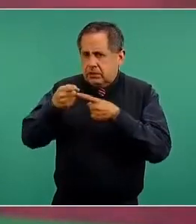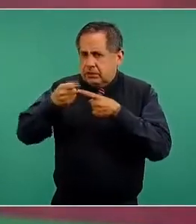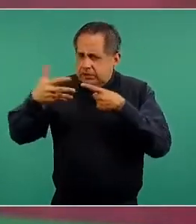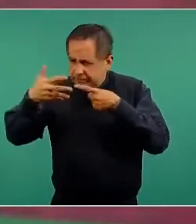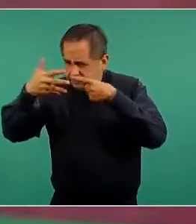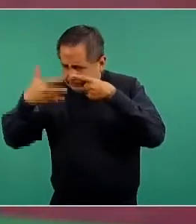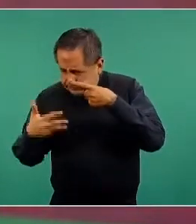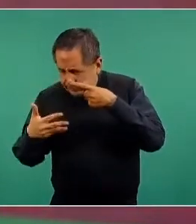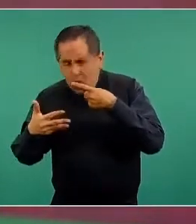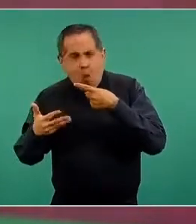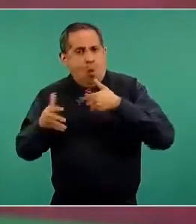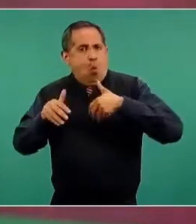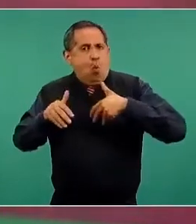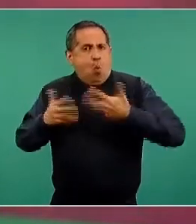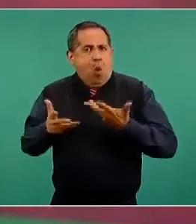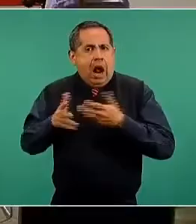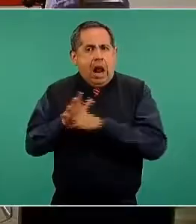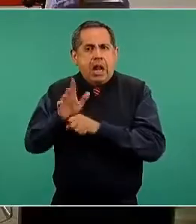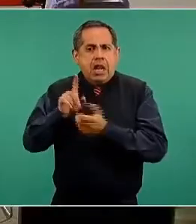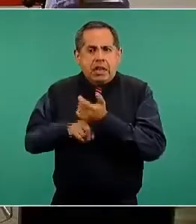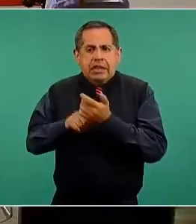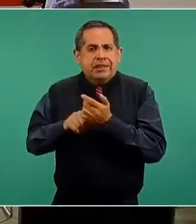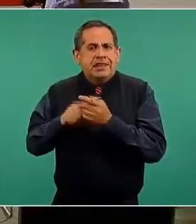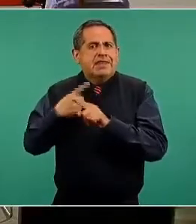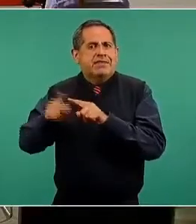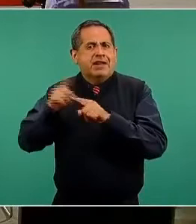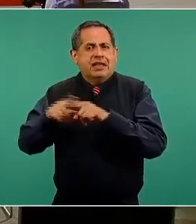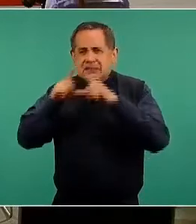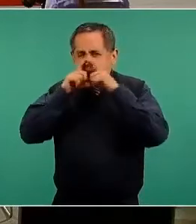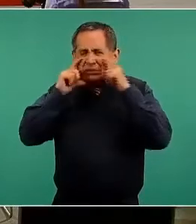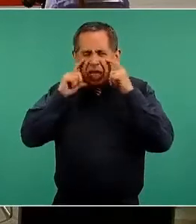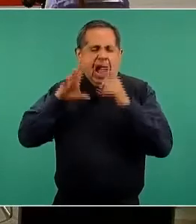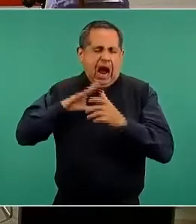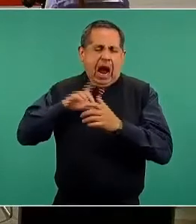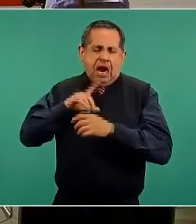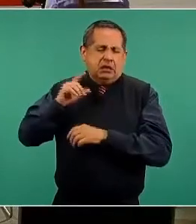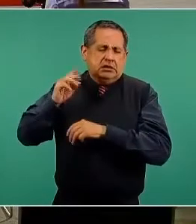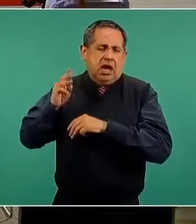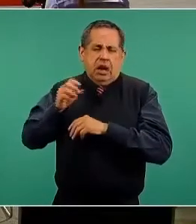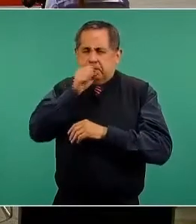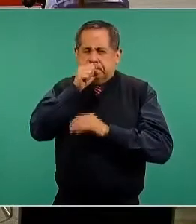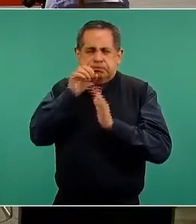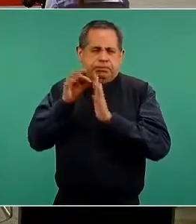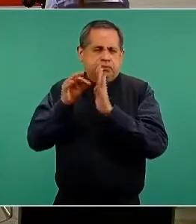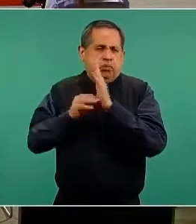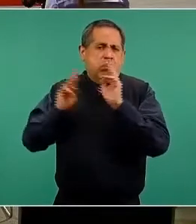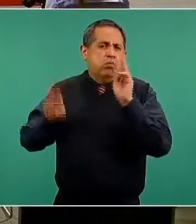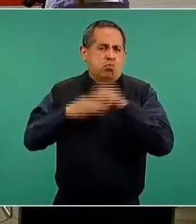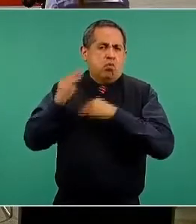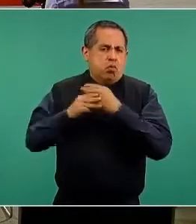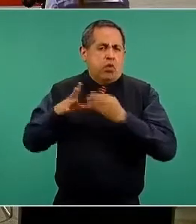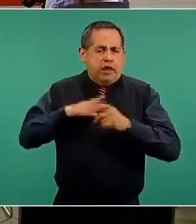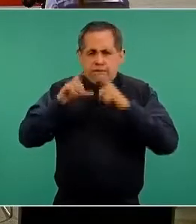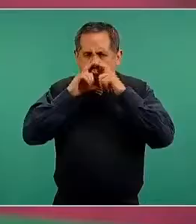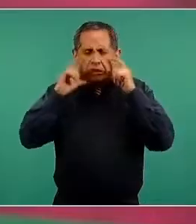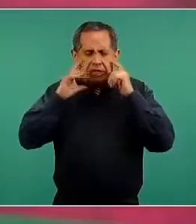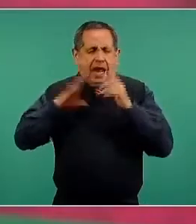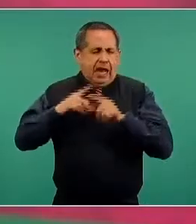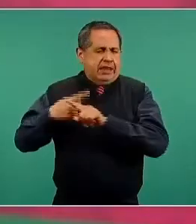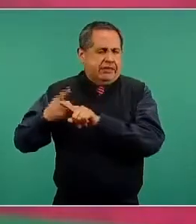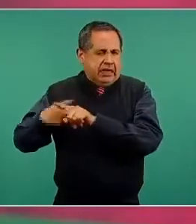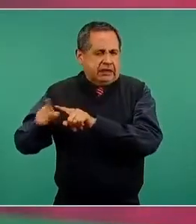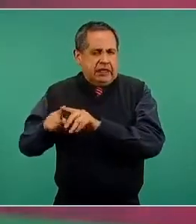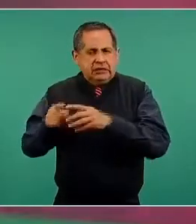subtipificación con base en los estándares del Sistema Mundial de Vigilancia de Virus Influenza. Ha sido